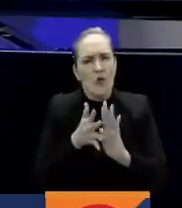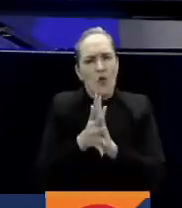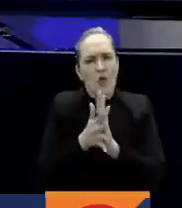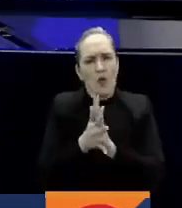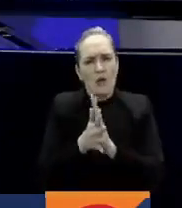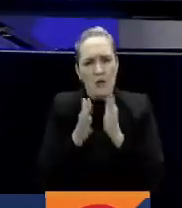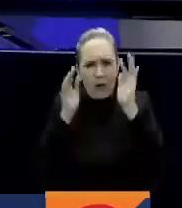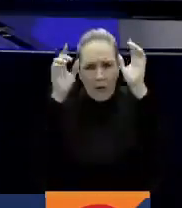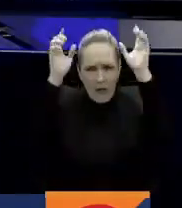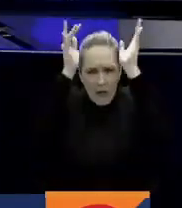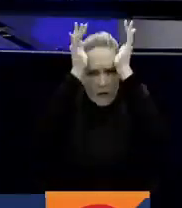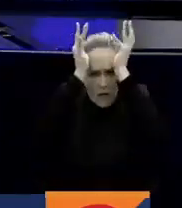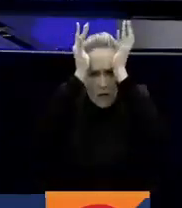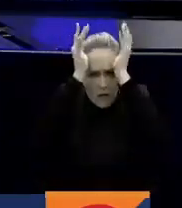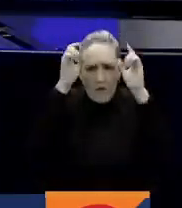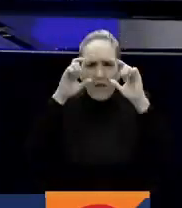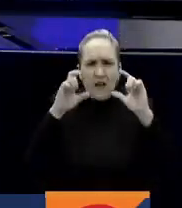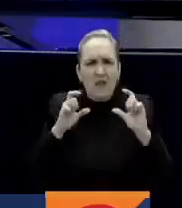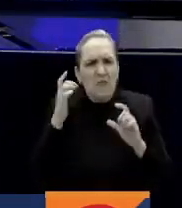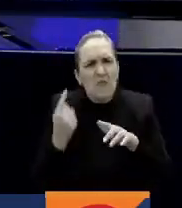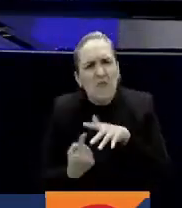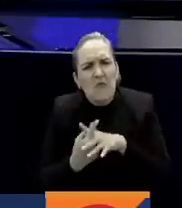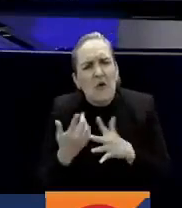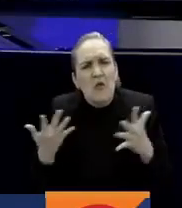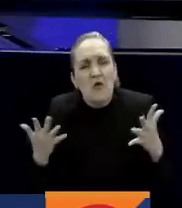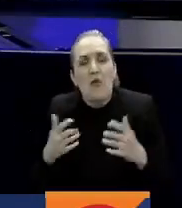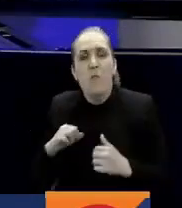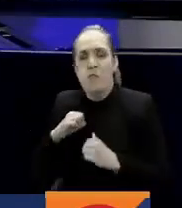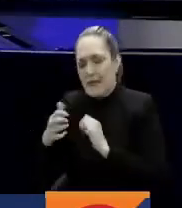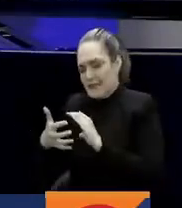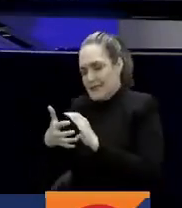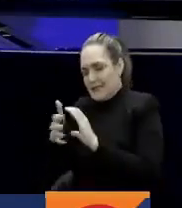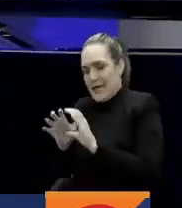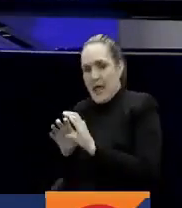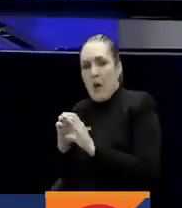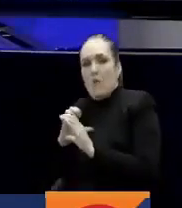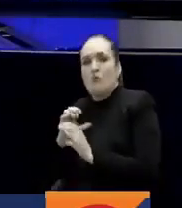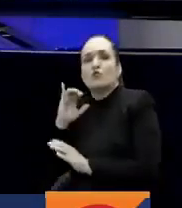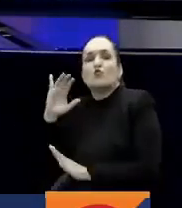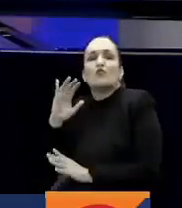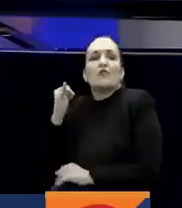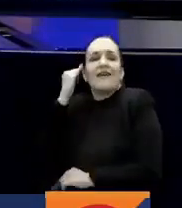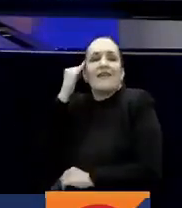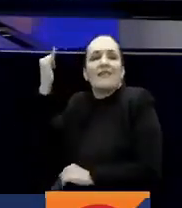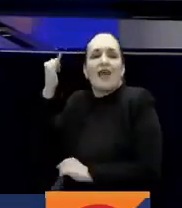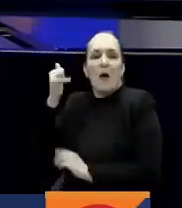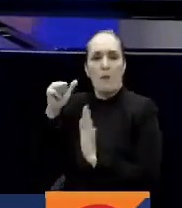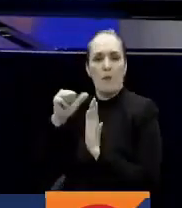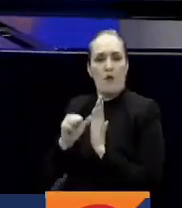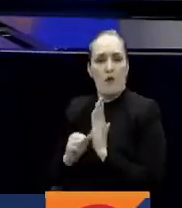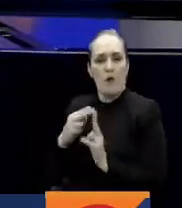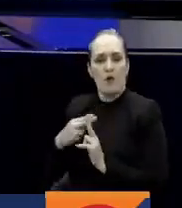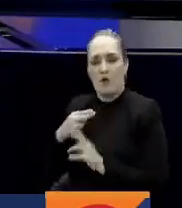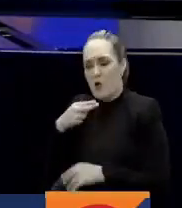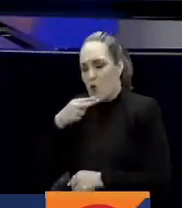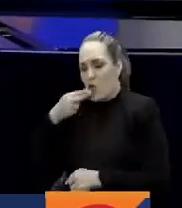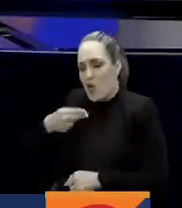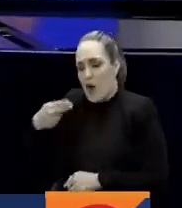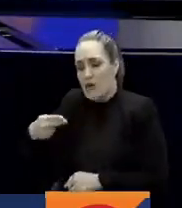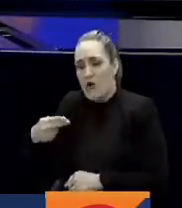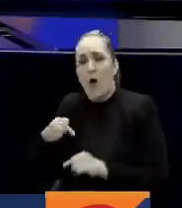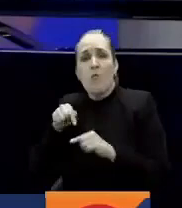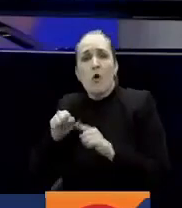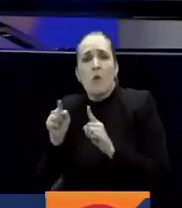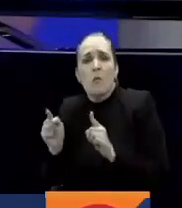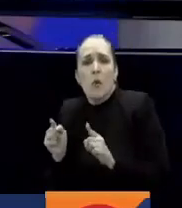Él nació en una serie que tiene Señal Memoria que se llama Cuentitos Mágicos. Son alrededor de 140 capítulos muy cortos en